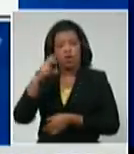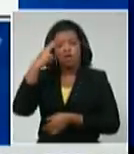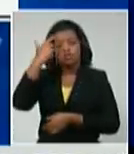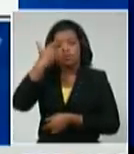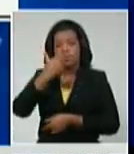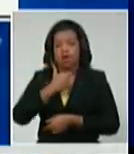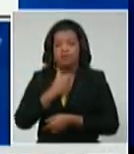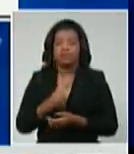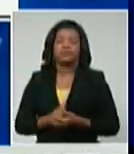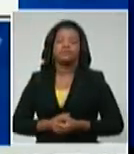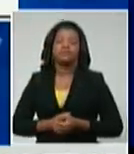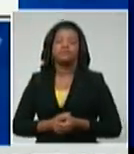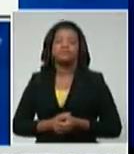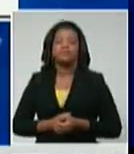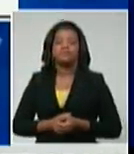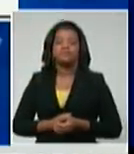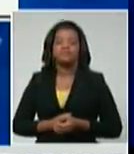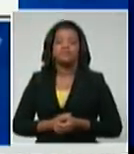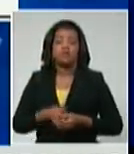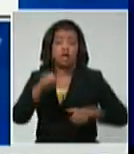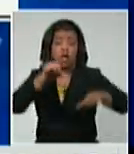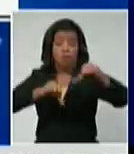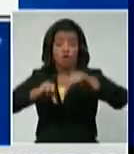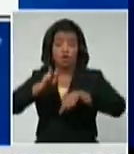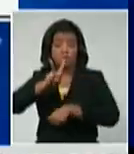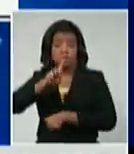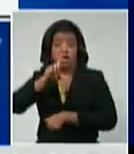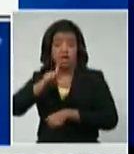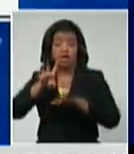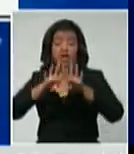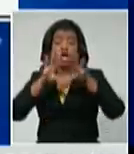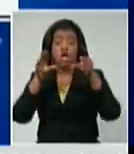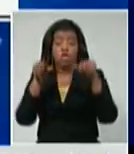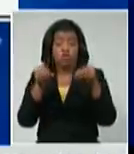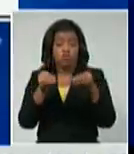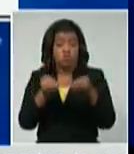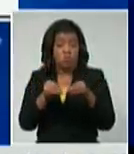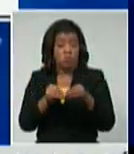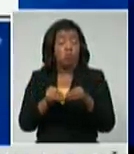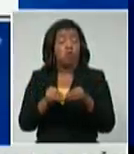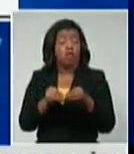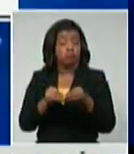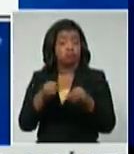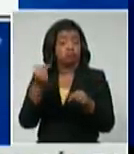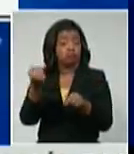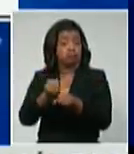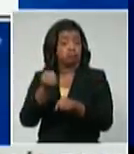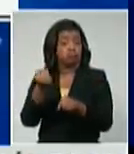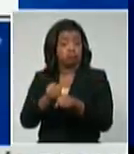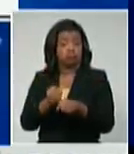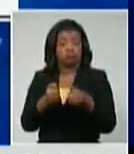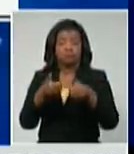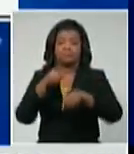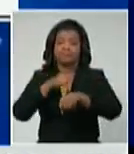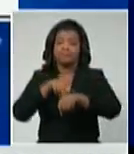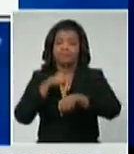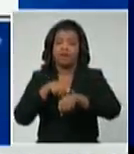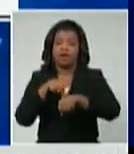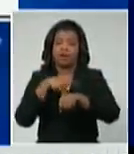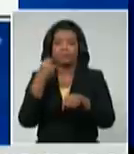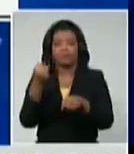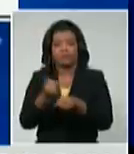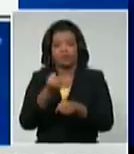Villa Clara, que ya acumula una experticia, ya acumula un tiempo de trabajo